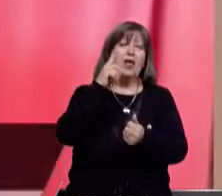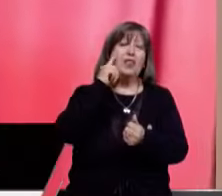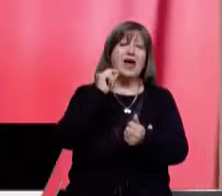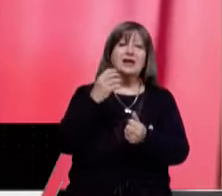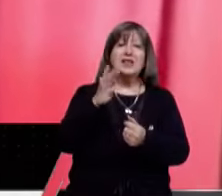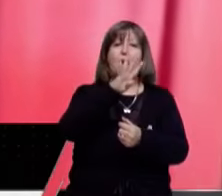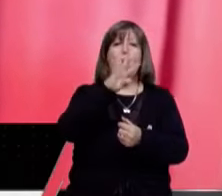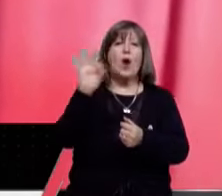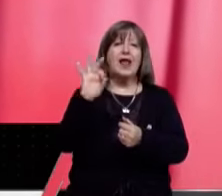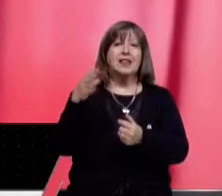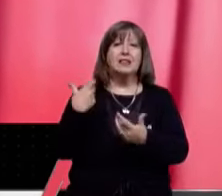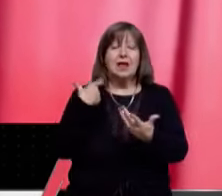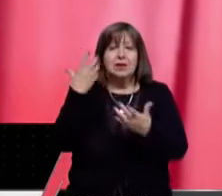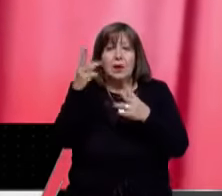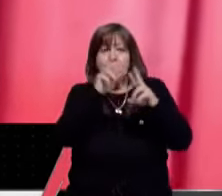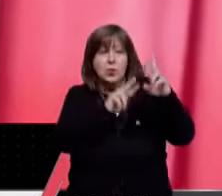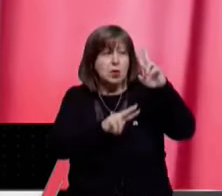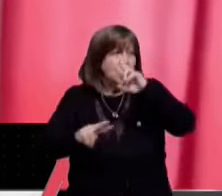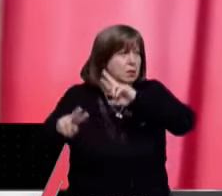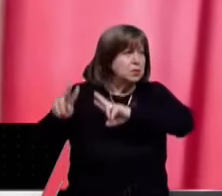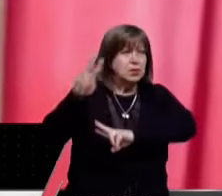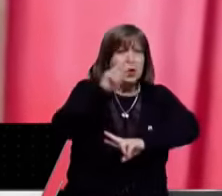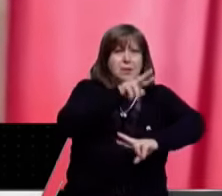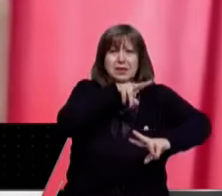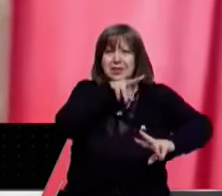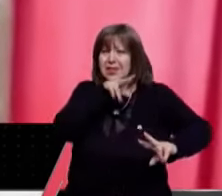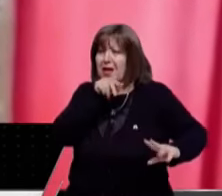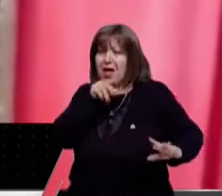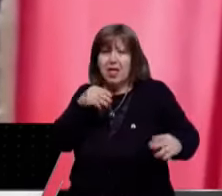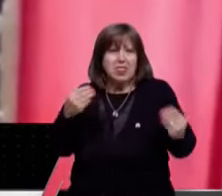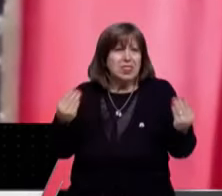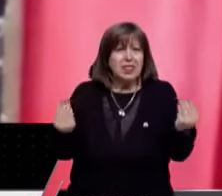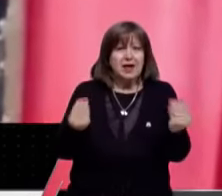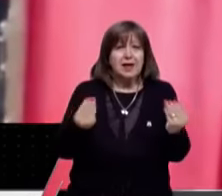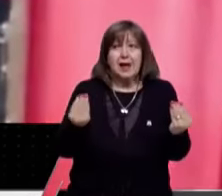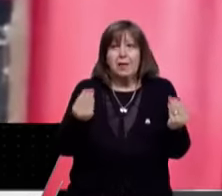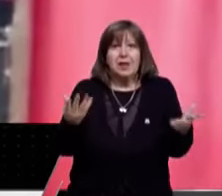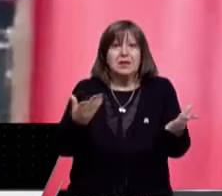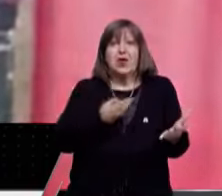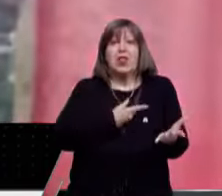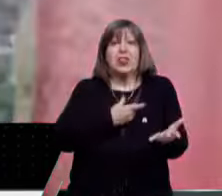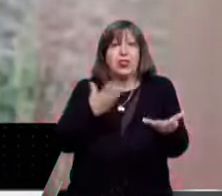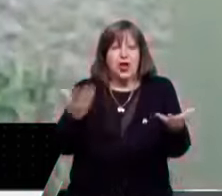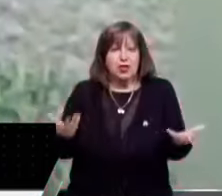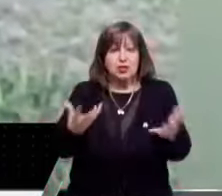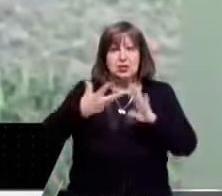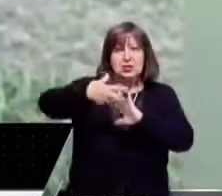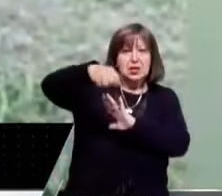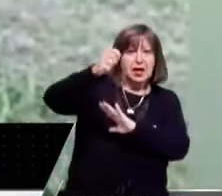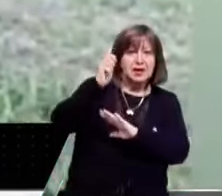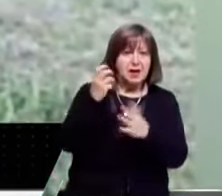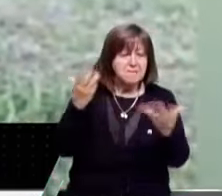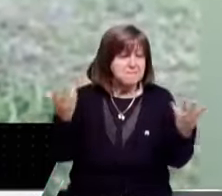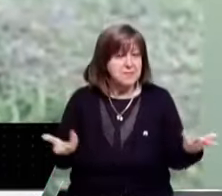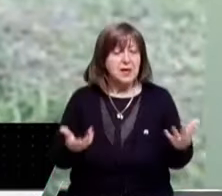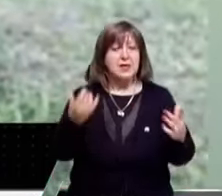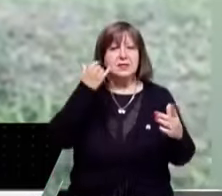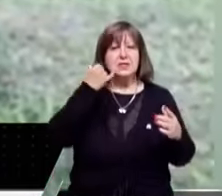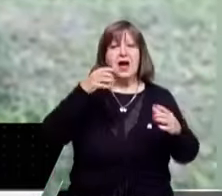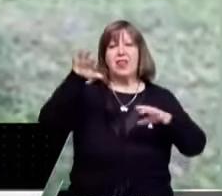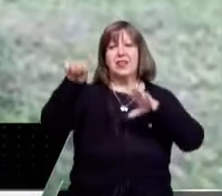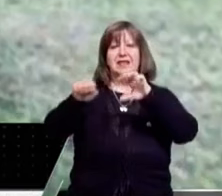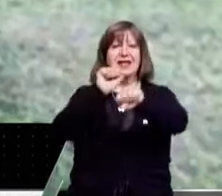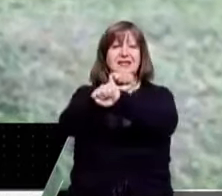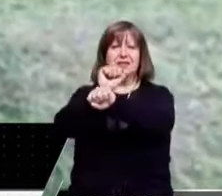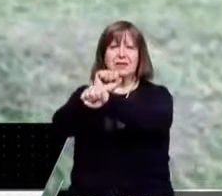un país en vilo tratando de que se determine qué pasó con este niño. Y hasta el momento la causa tiene 8 personas